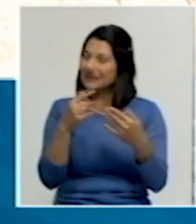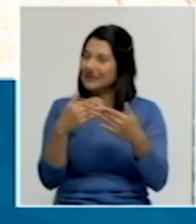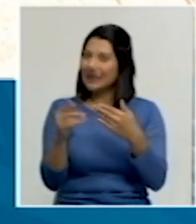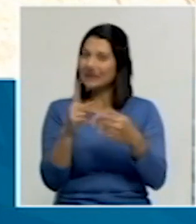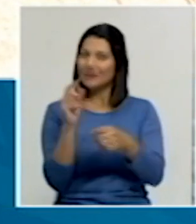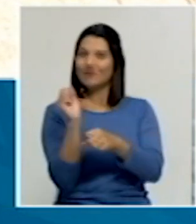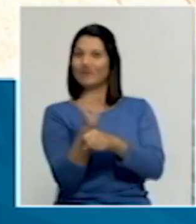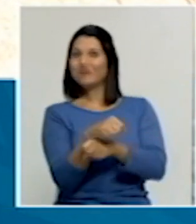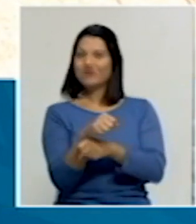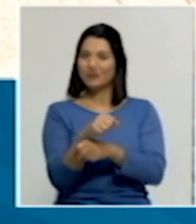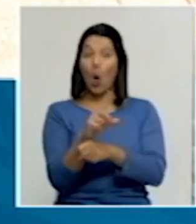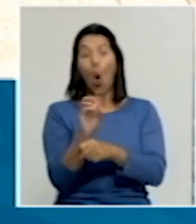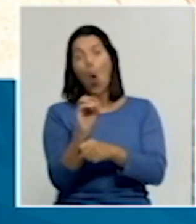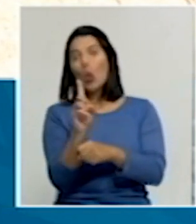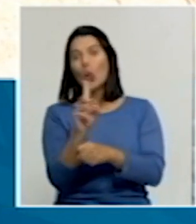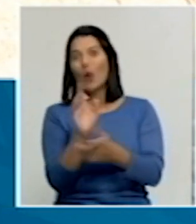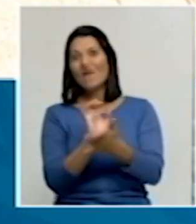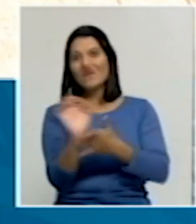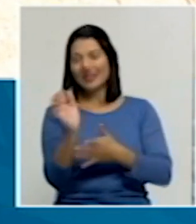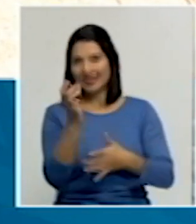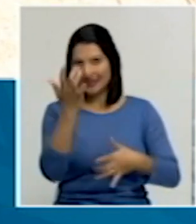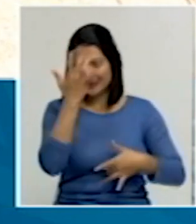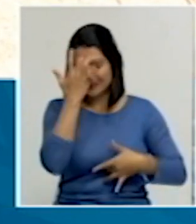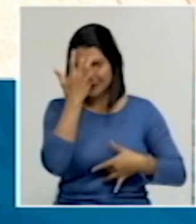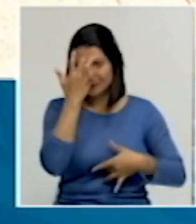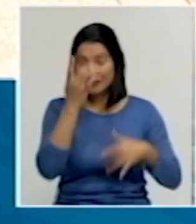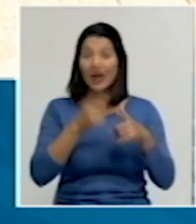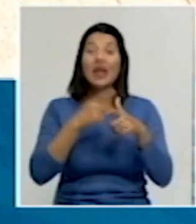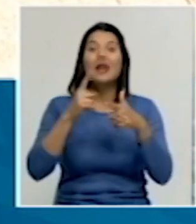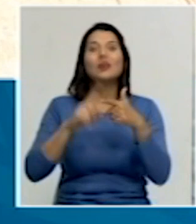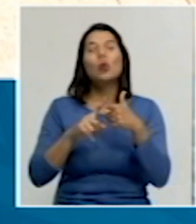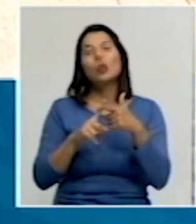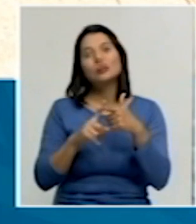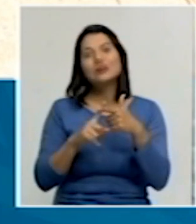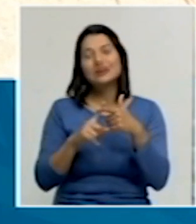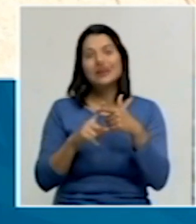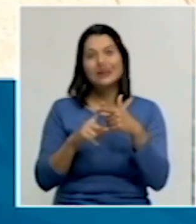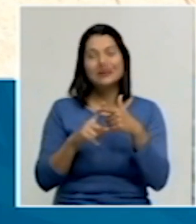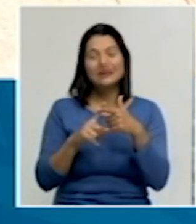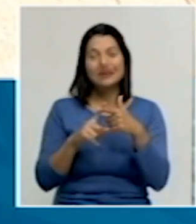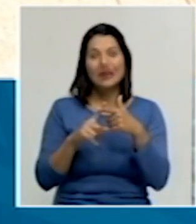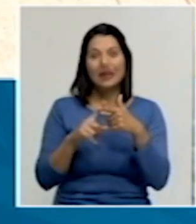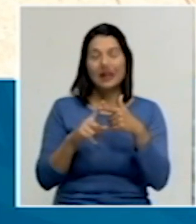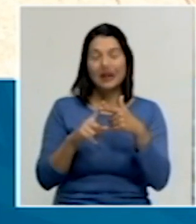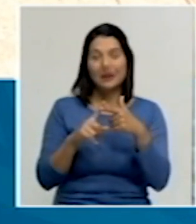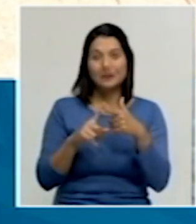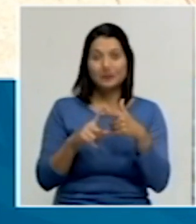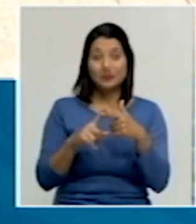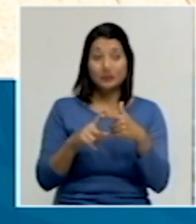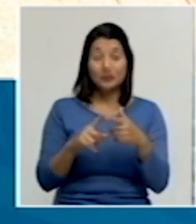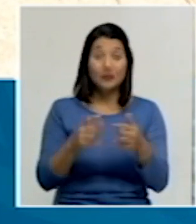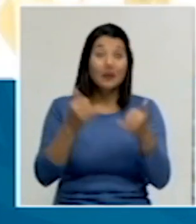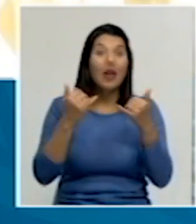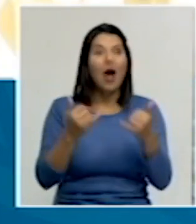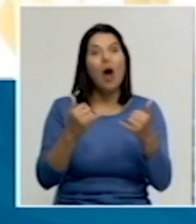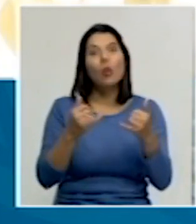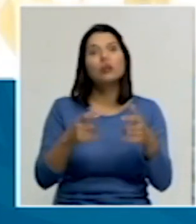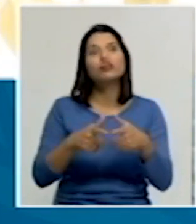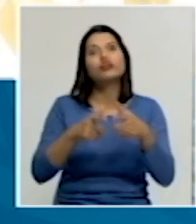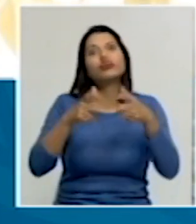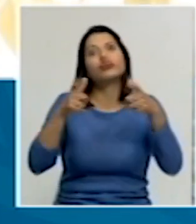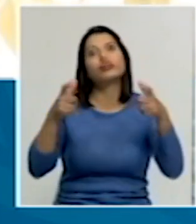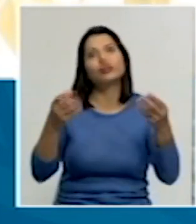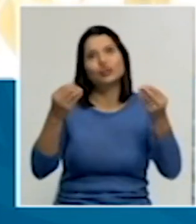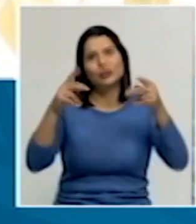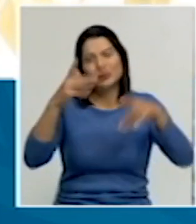el contagio y entonces digamos que se sumaron factores para tener esta alta de contagios